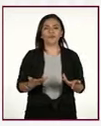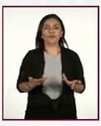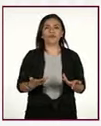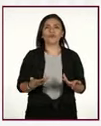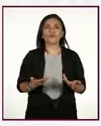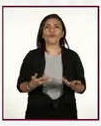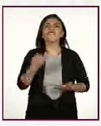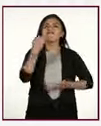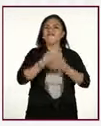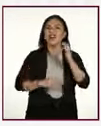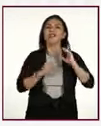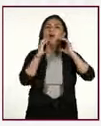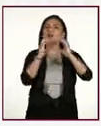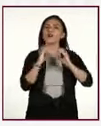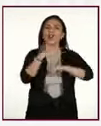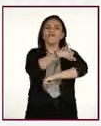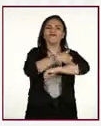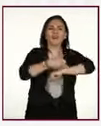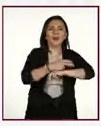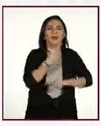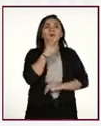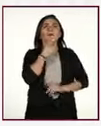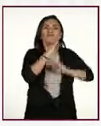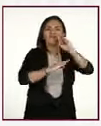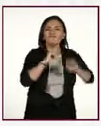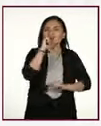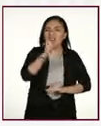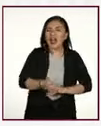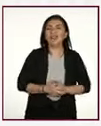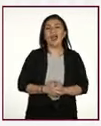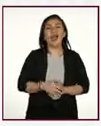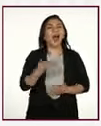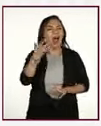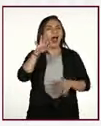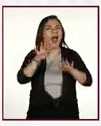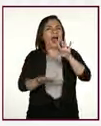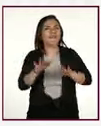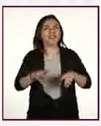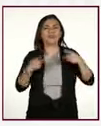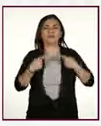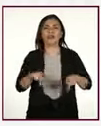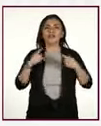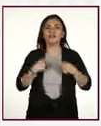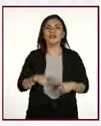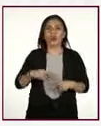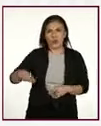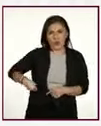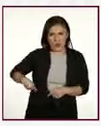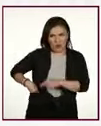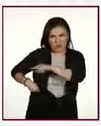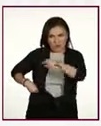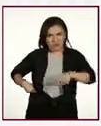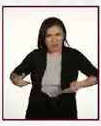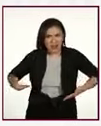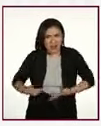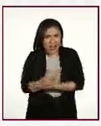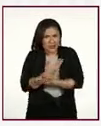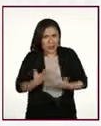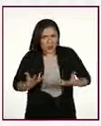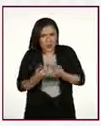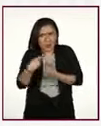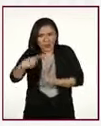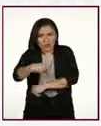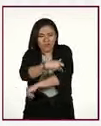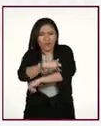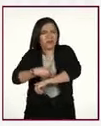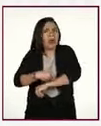cuidado, falta de cuidado familiar, porque a veces pues las personas no tienen la culpa de haber nacido en